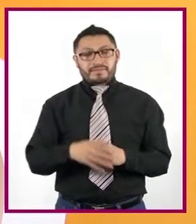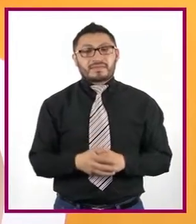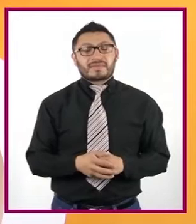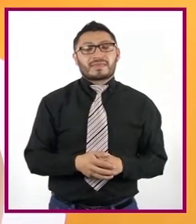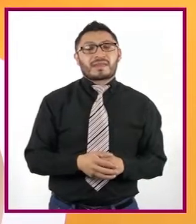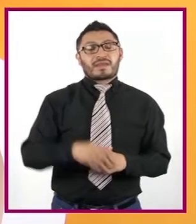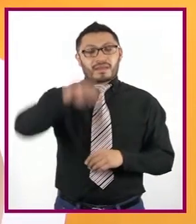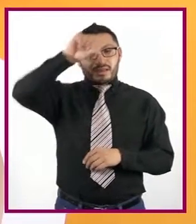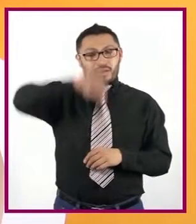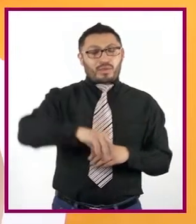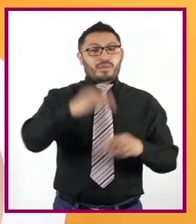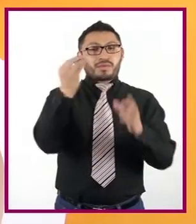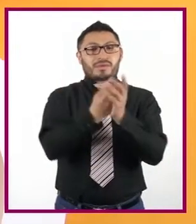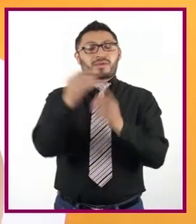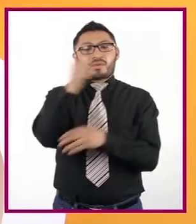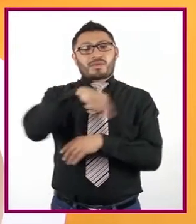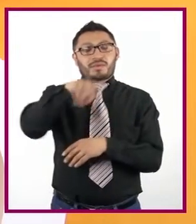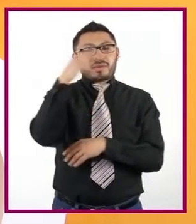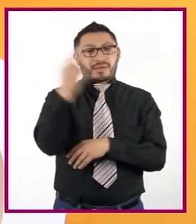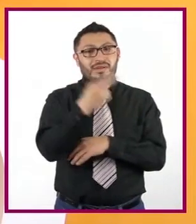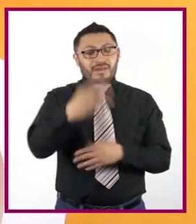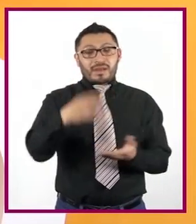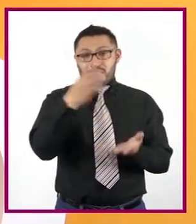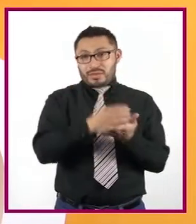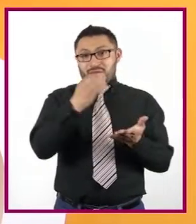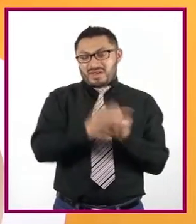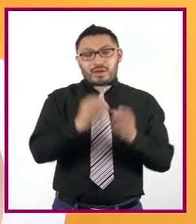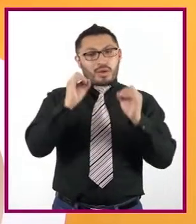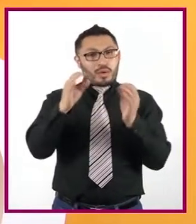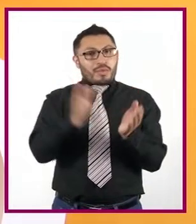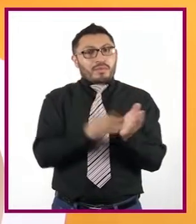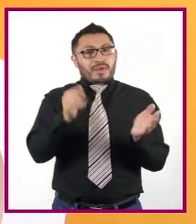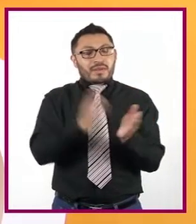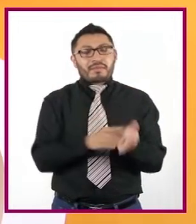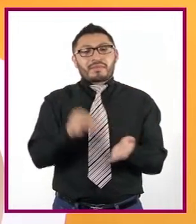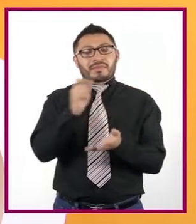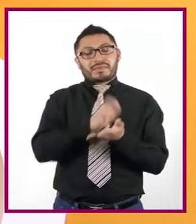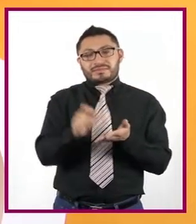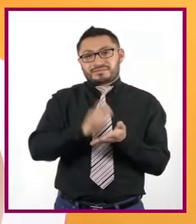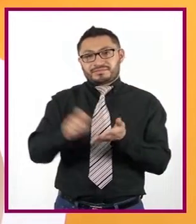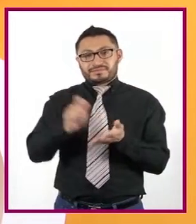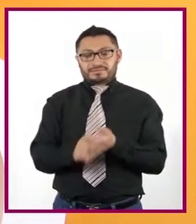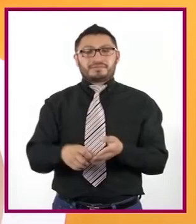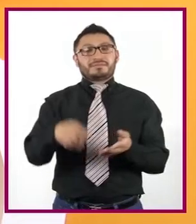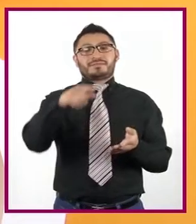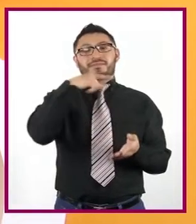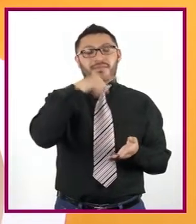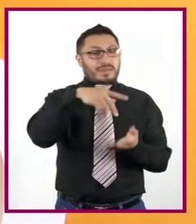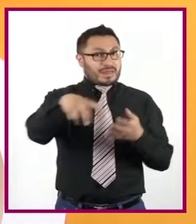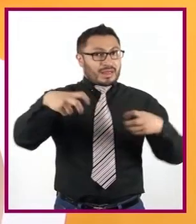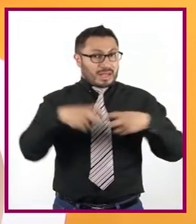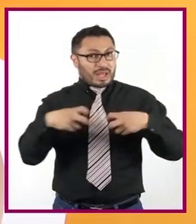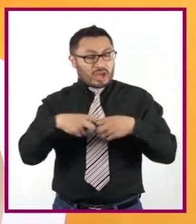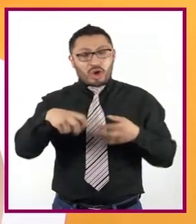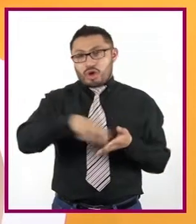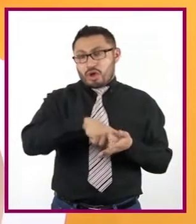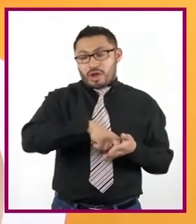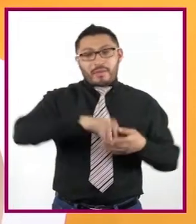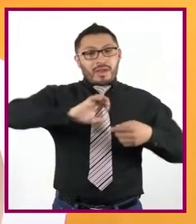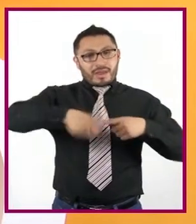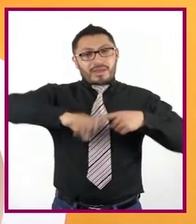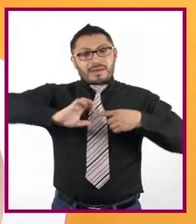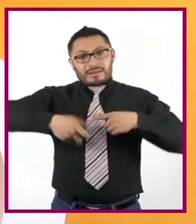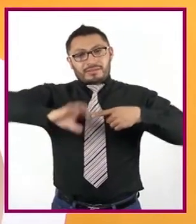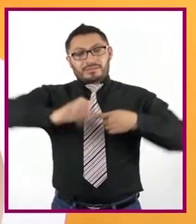Para esta sesión necesitarán cuaderno o papel para tomar notas, lápiz, goma y sacapuntas,